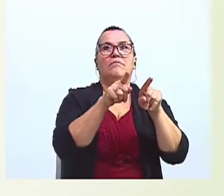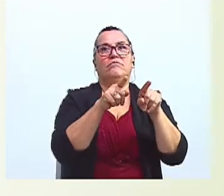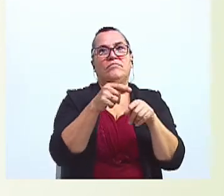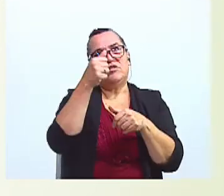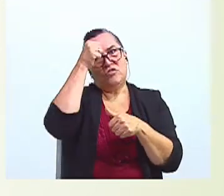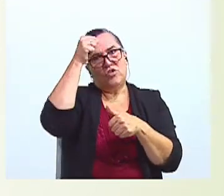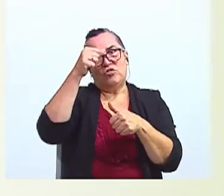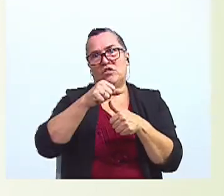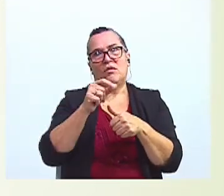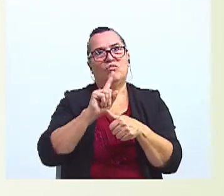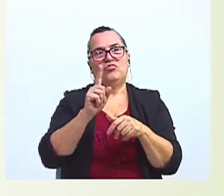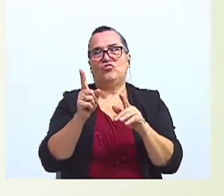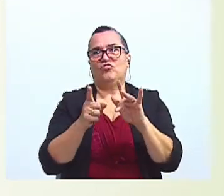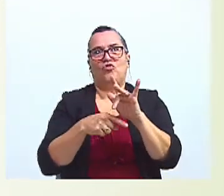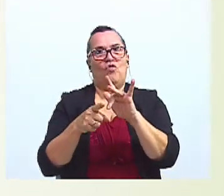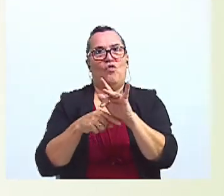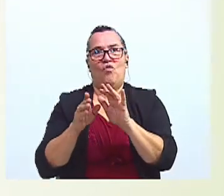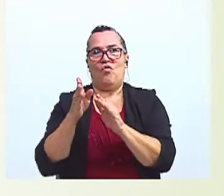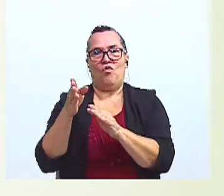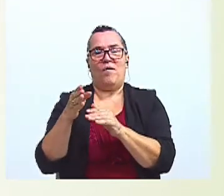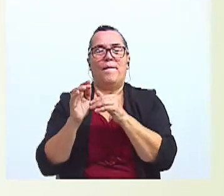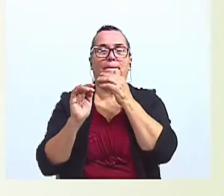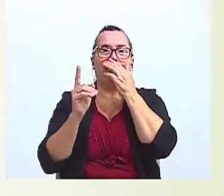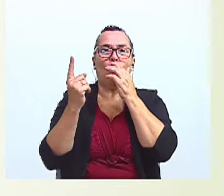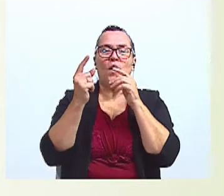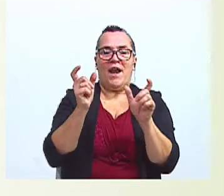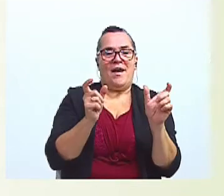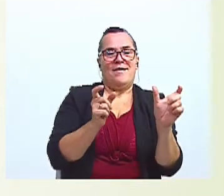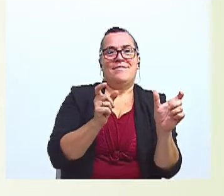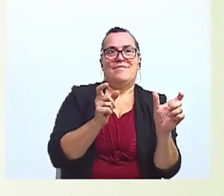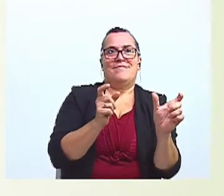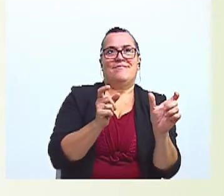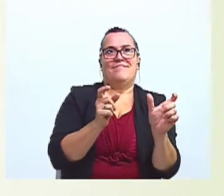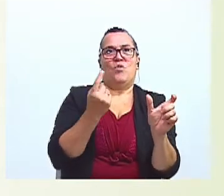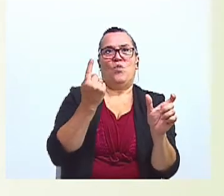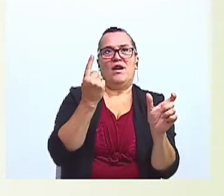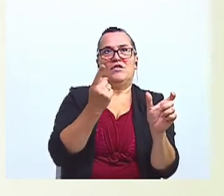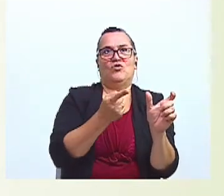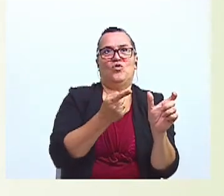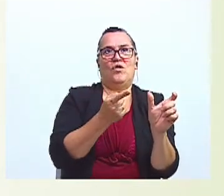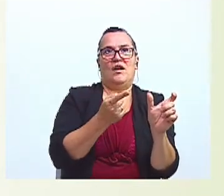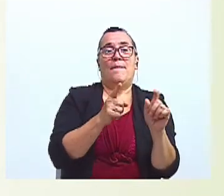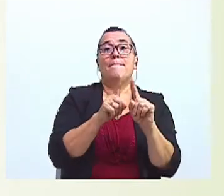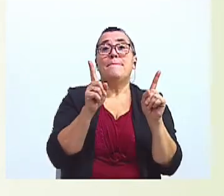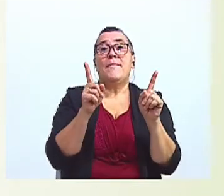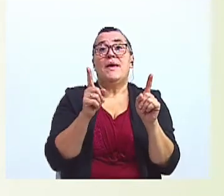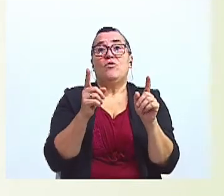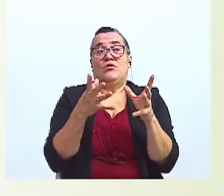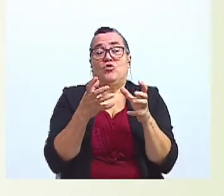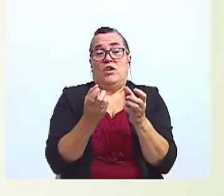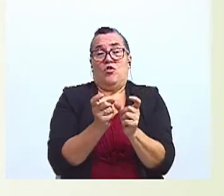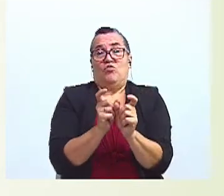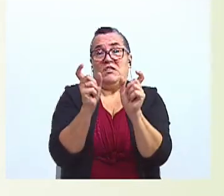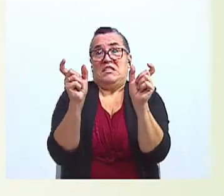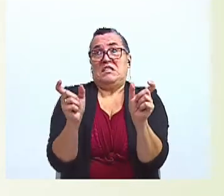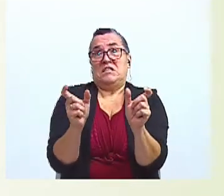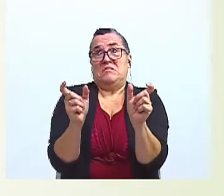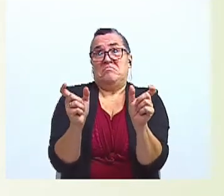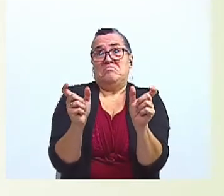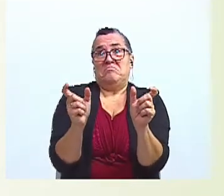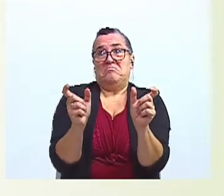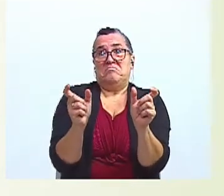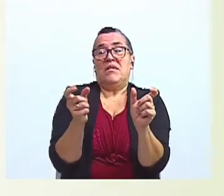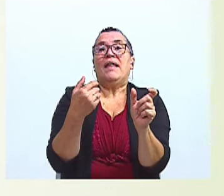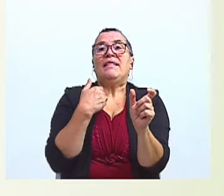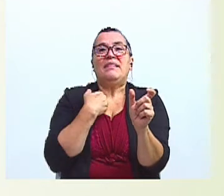recordamos no faltar, como una sola palabra. Pero si yo quiero separarlas en dos,